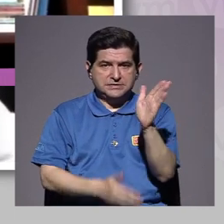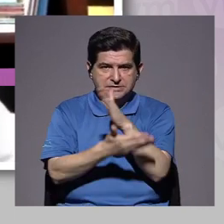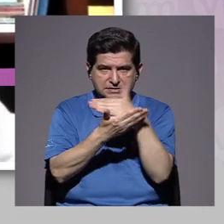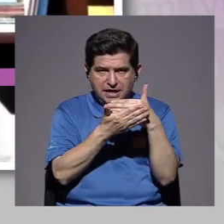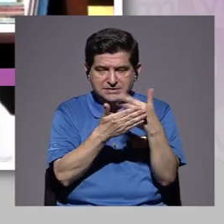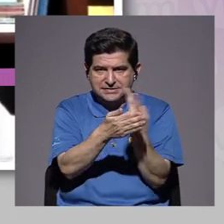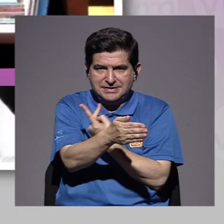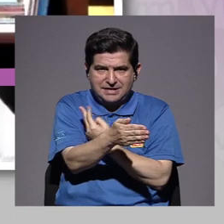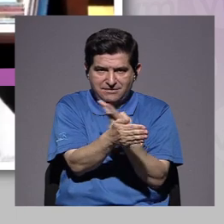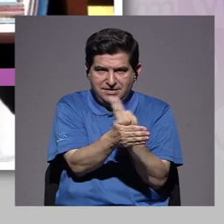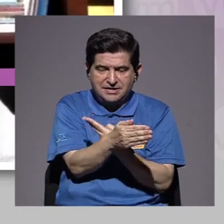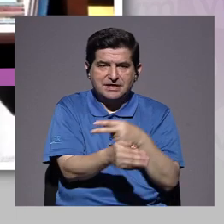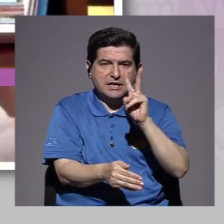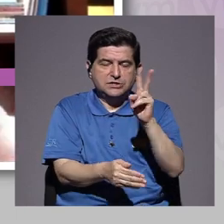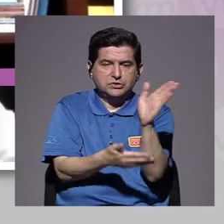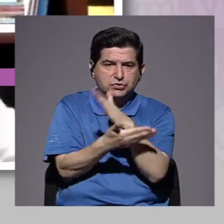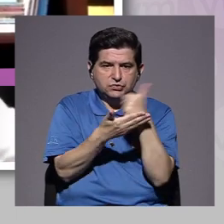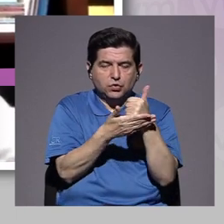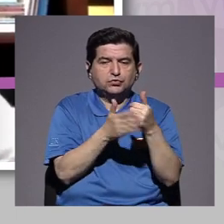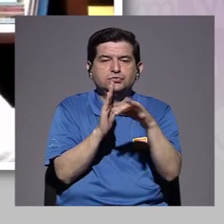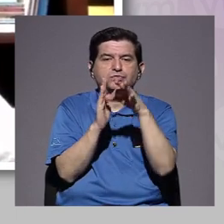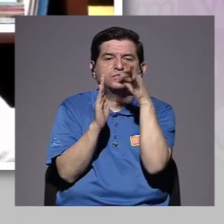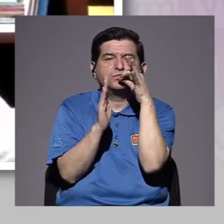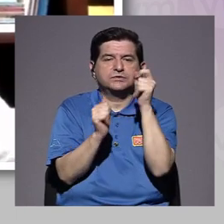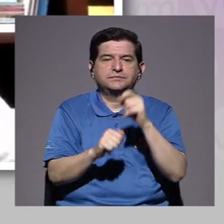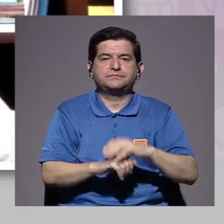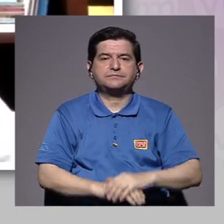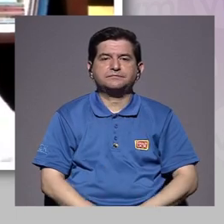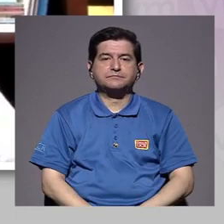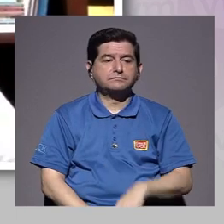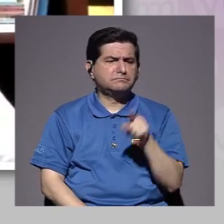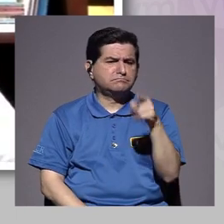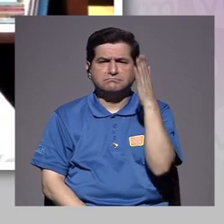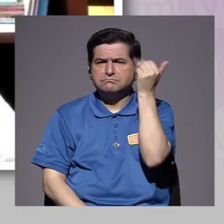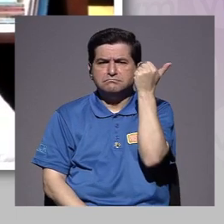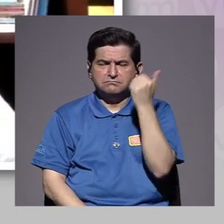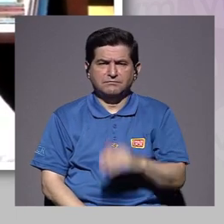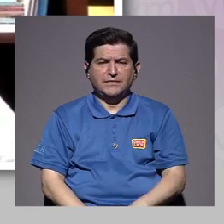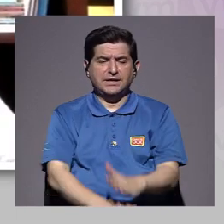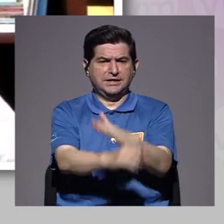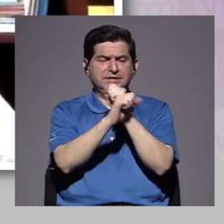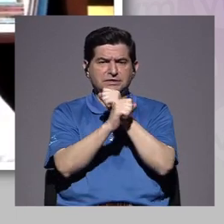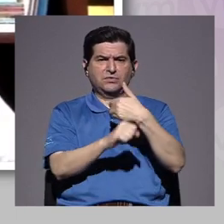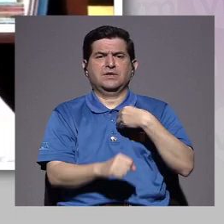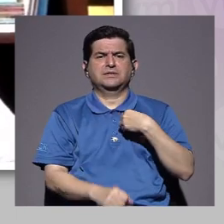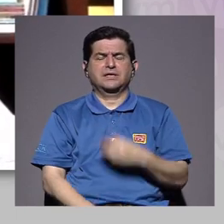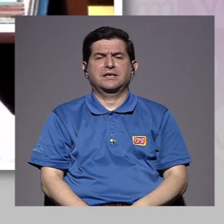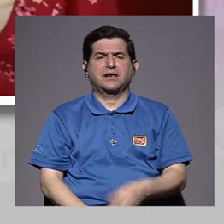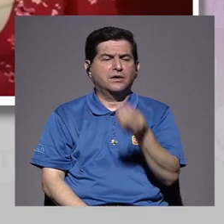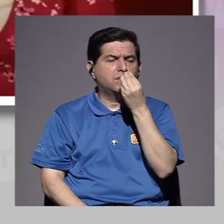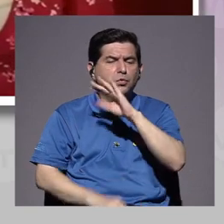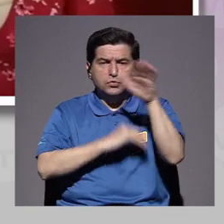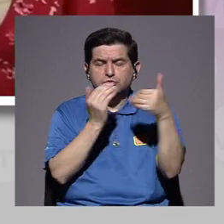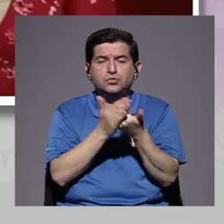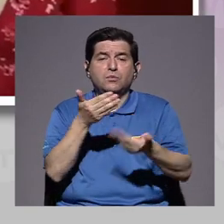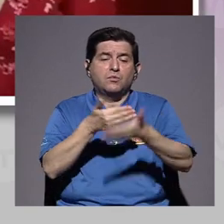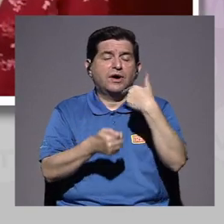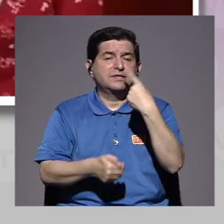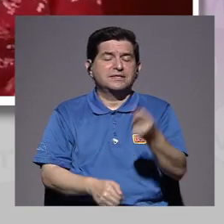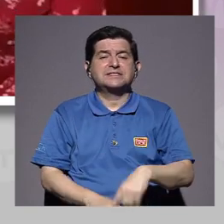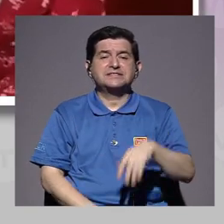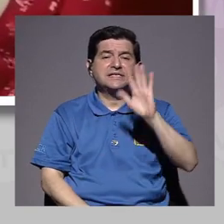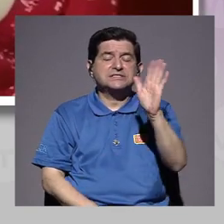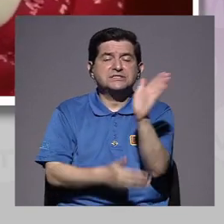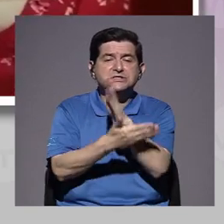3 porciones de vegetales y 2 porciones de frutas. Uh-huh. Esto porque así nos aseguramos que haya un consumo de todo, porque antes